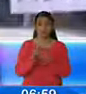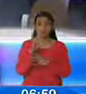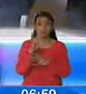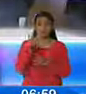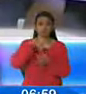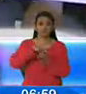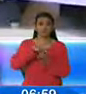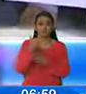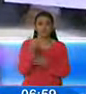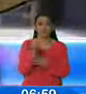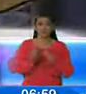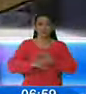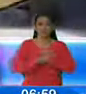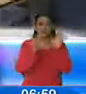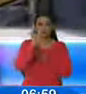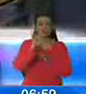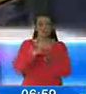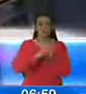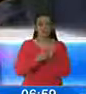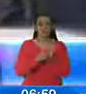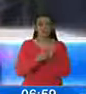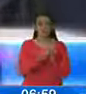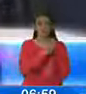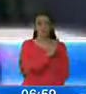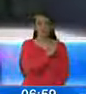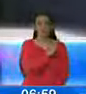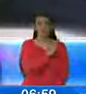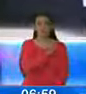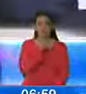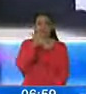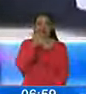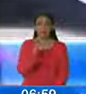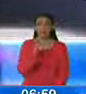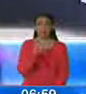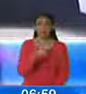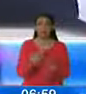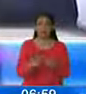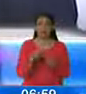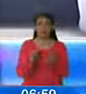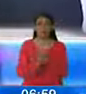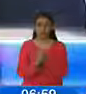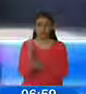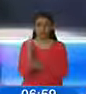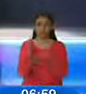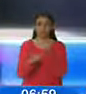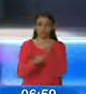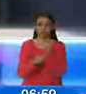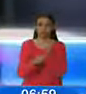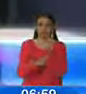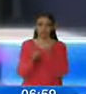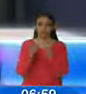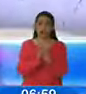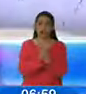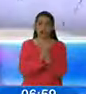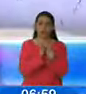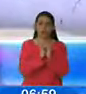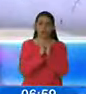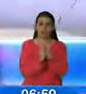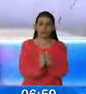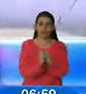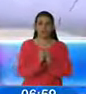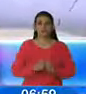sufragó a las 10:40 de la mañana en la UTE, en Quito, acompañado de su esposa, asesores, simpatizantes y coidearios.